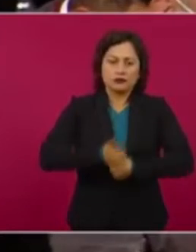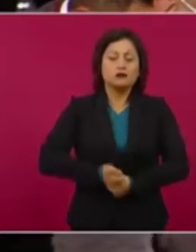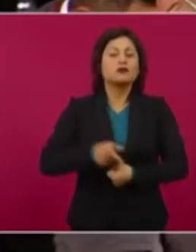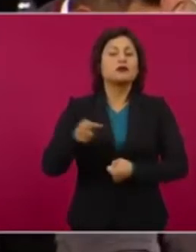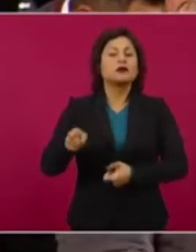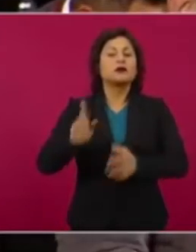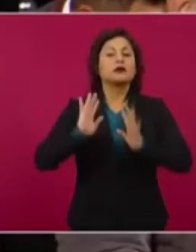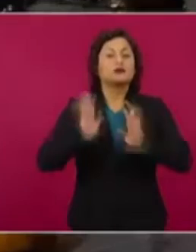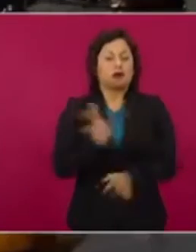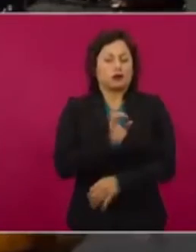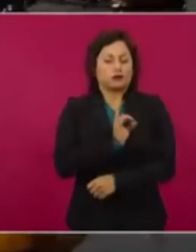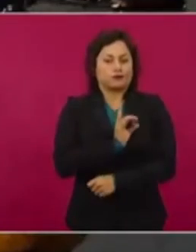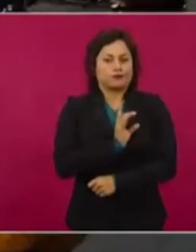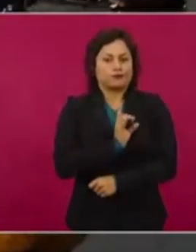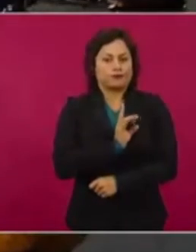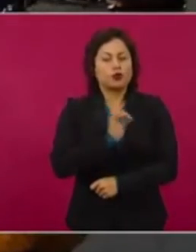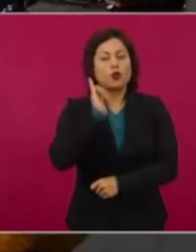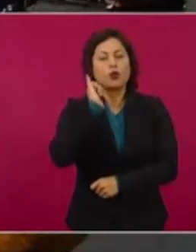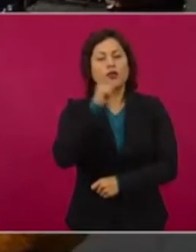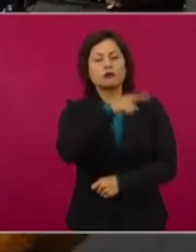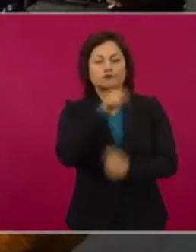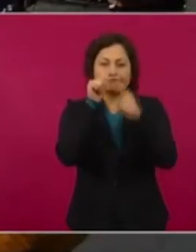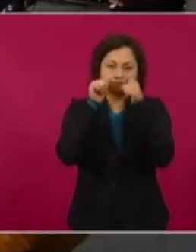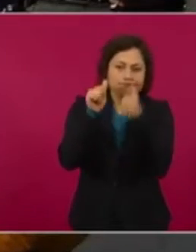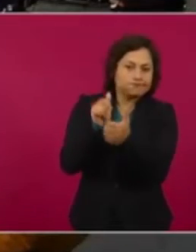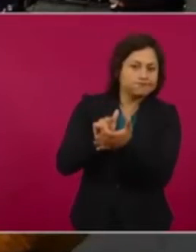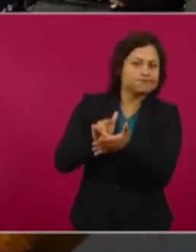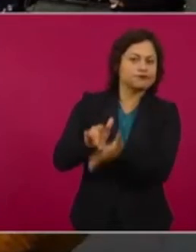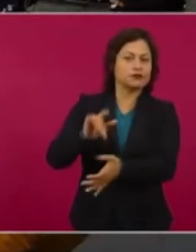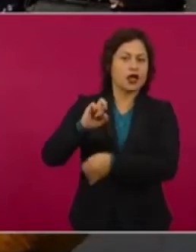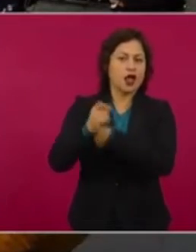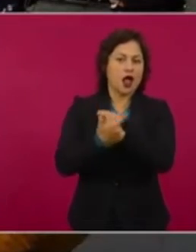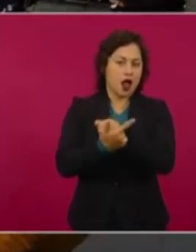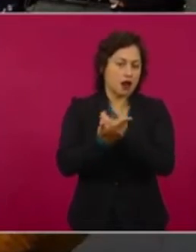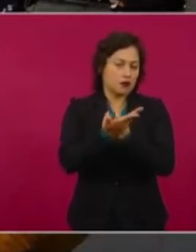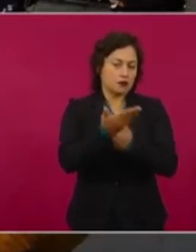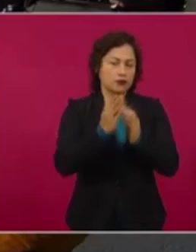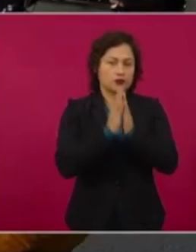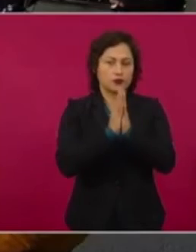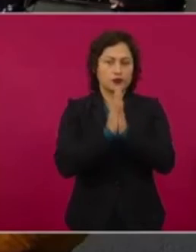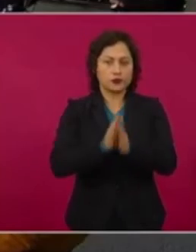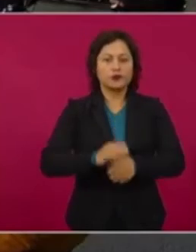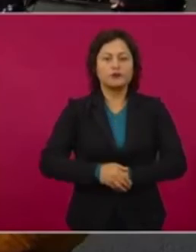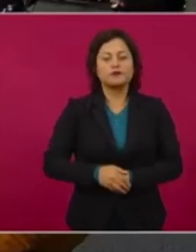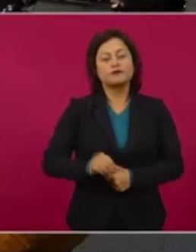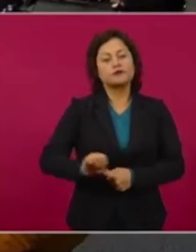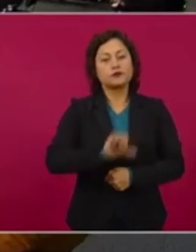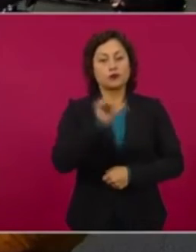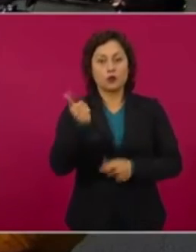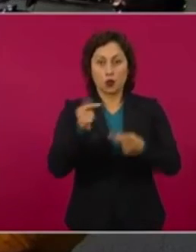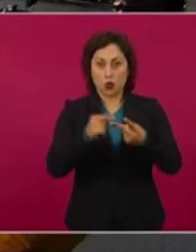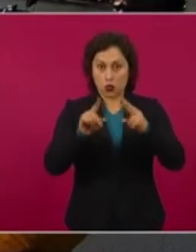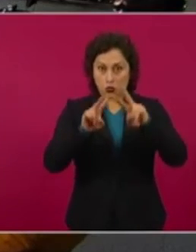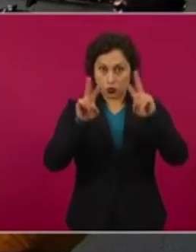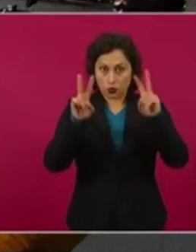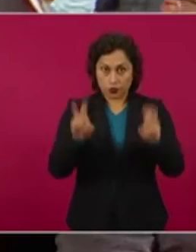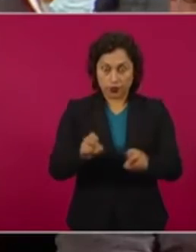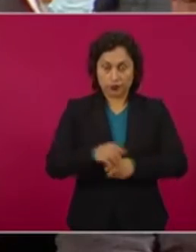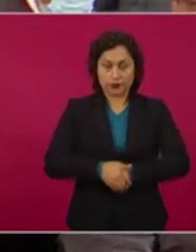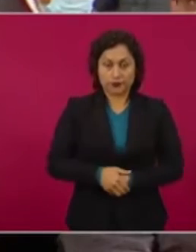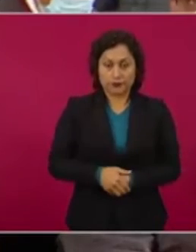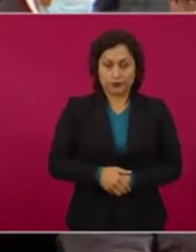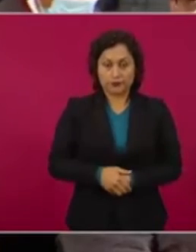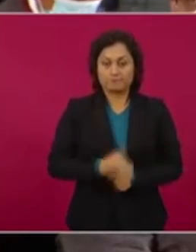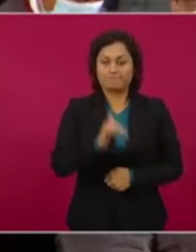presidente. Muy bien. Y el otro punto, cuando yo sé que